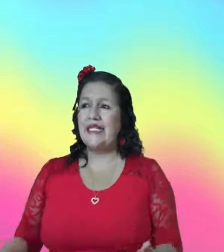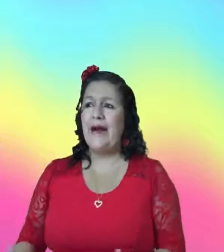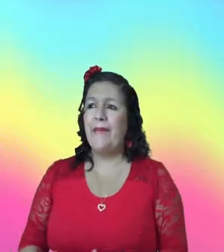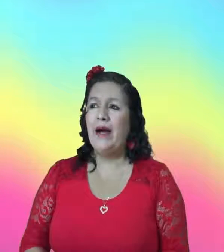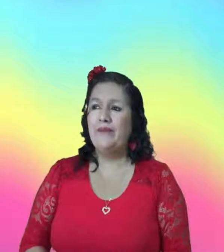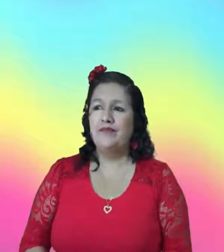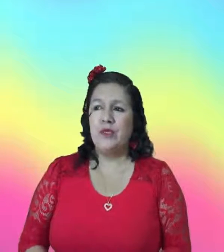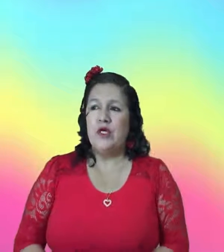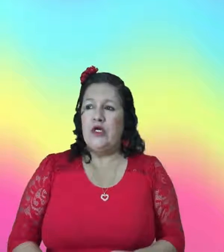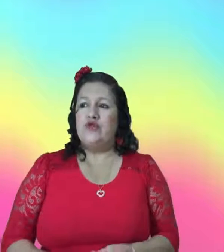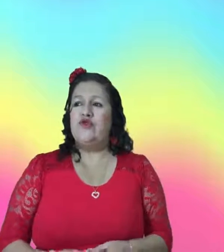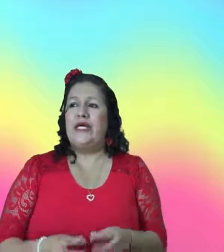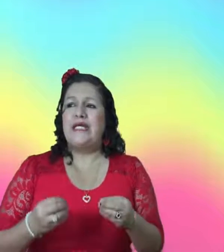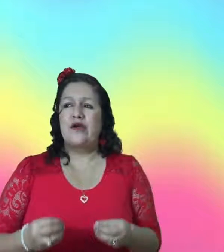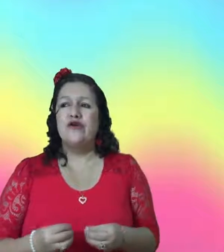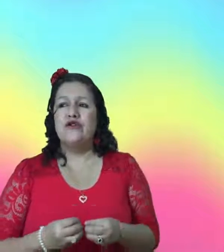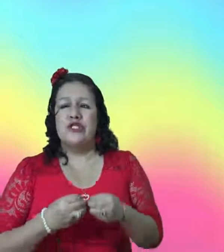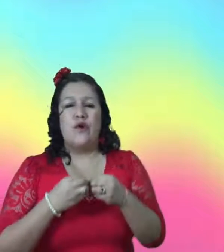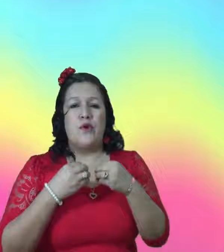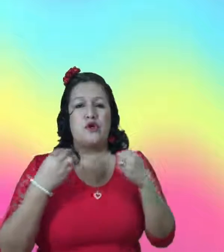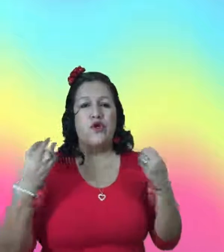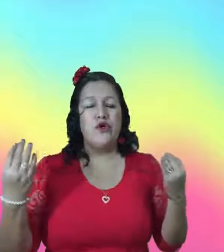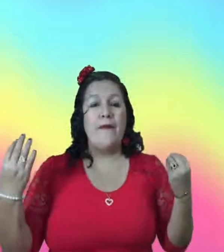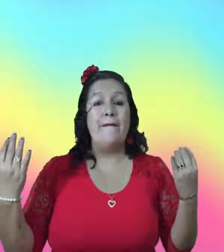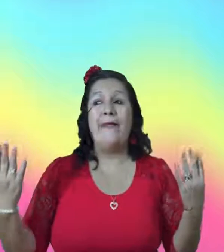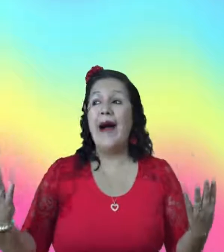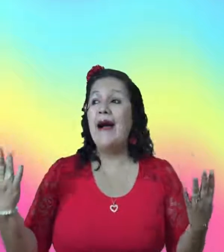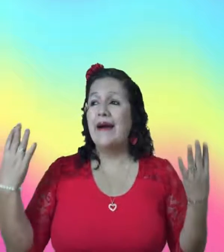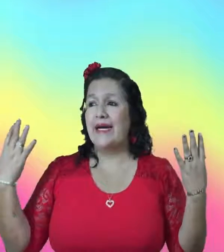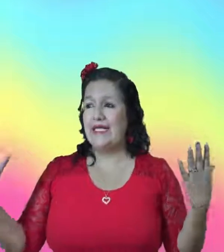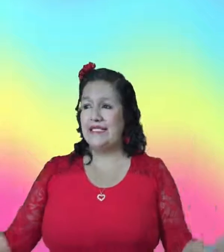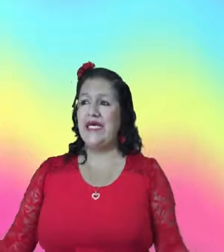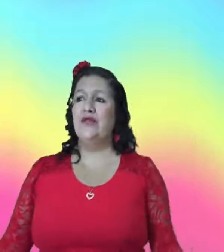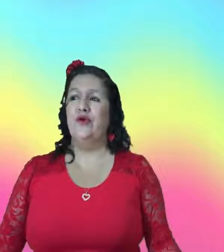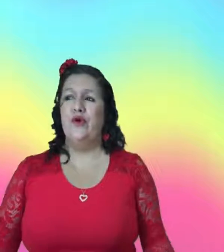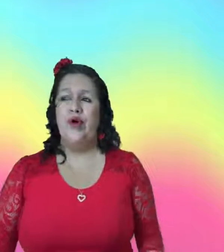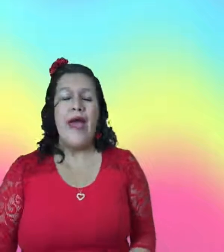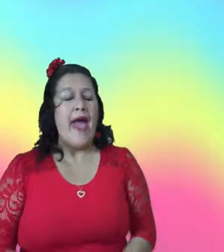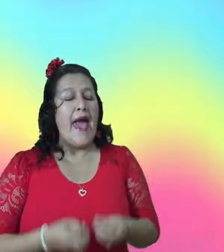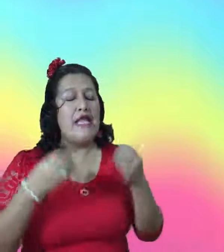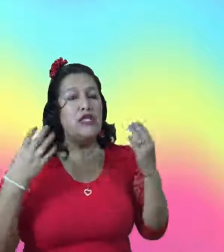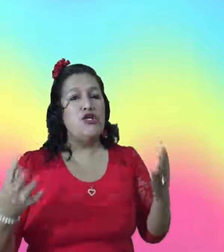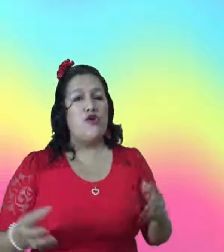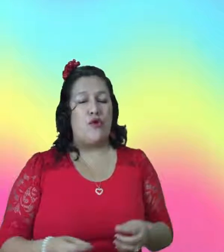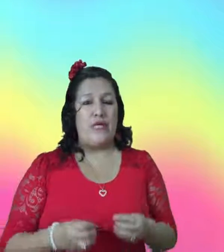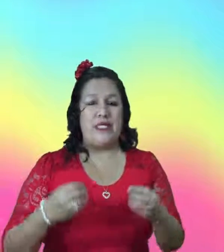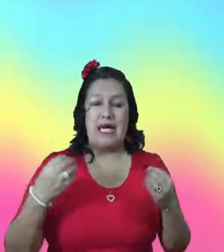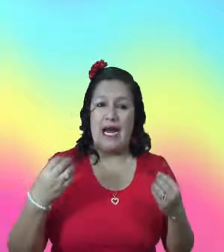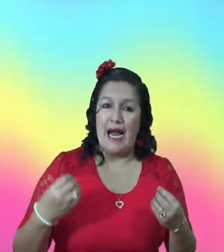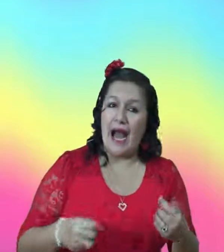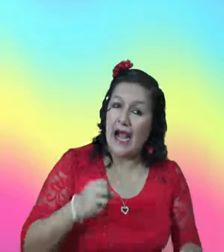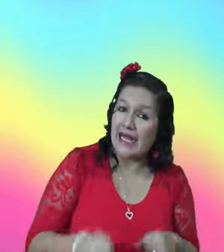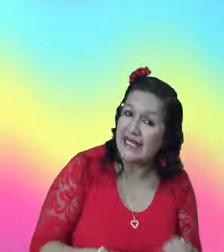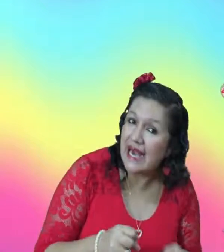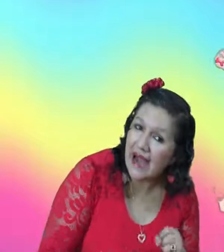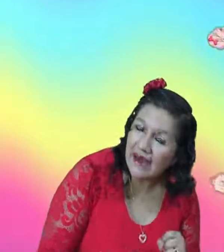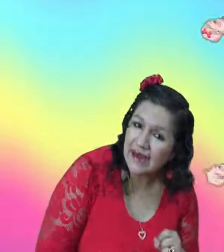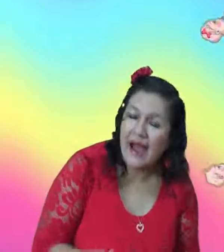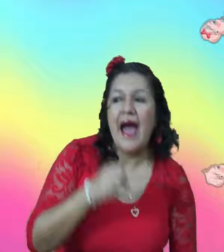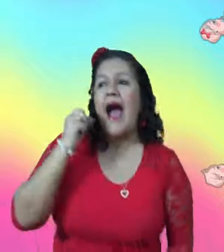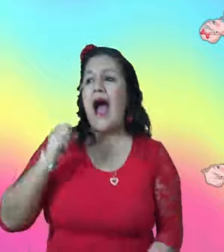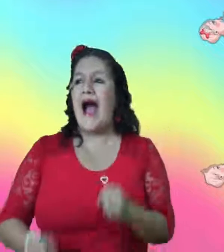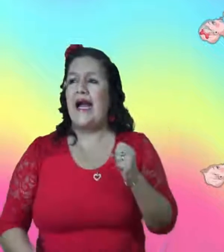En esta etapa, su desarrollo psicomotor va creciendo. El niño comienza a